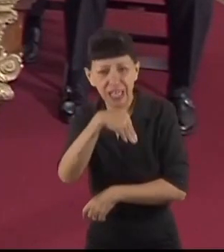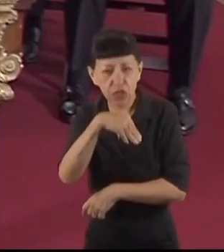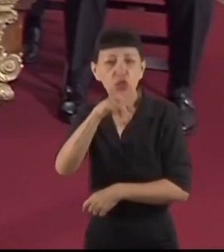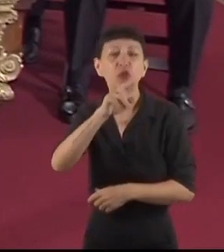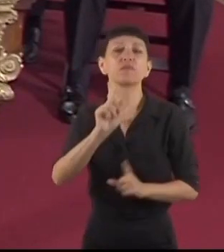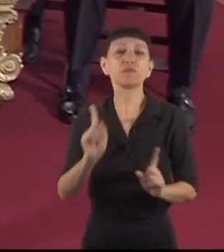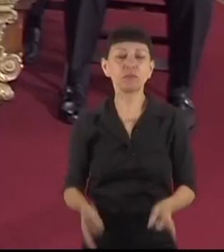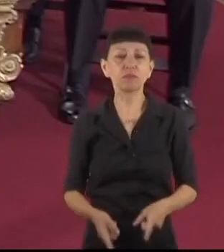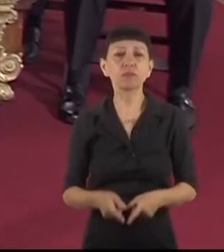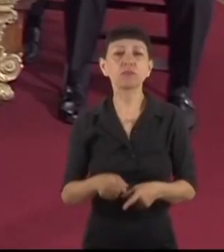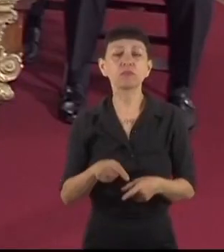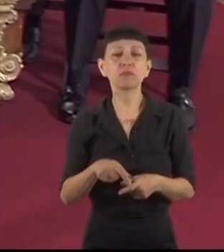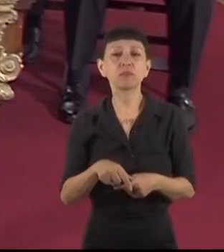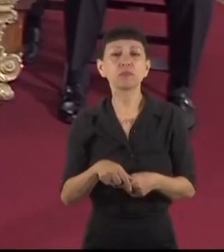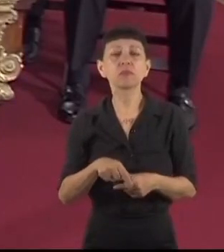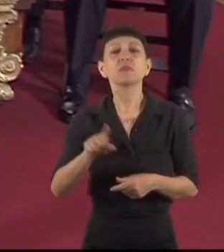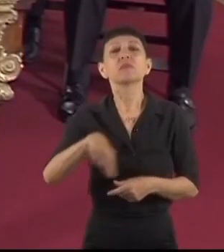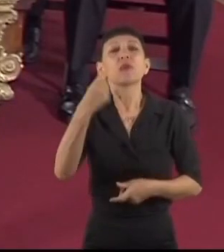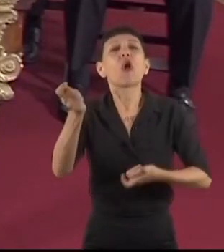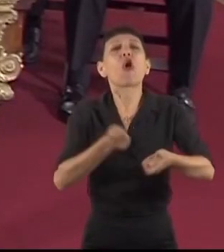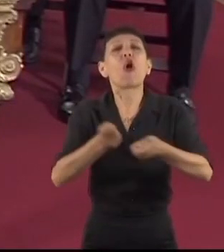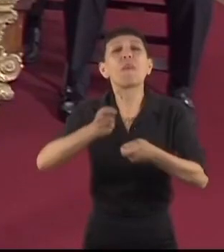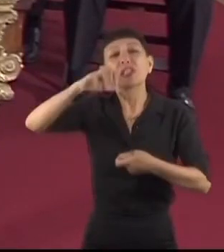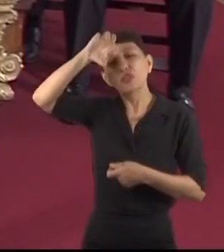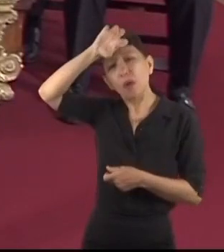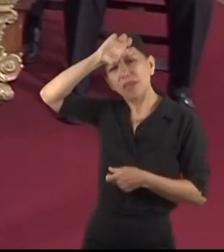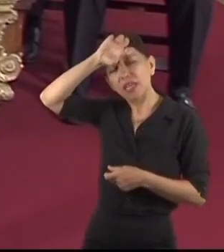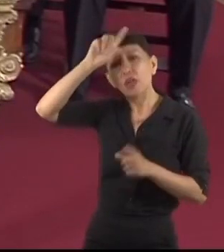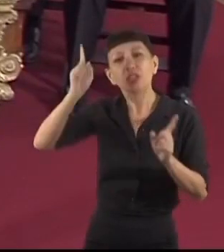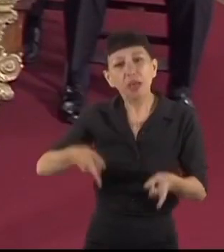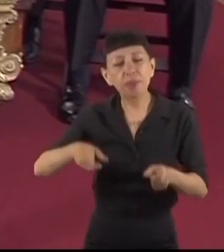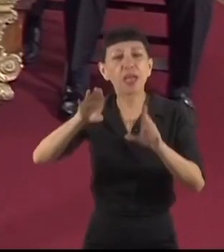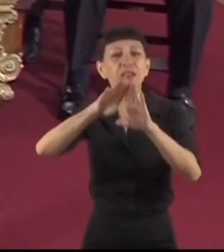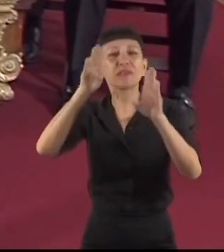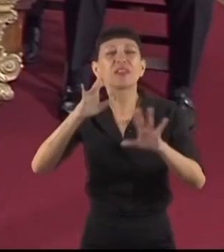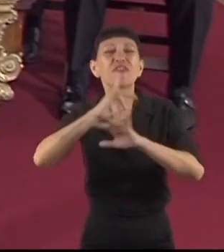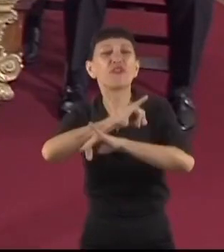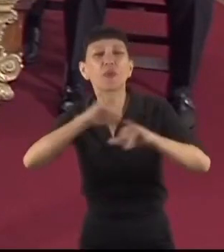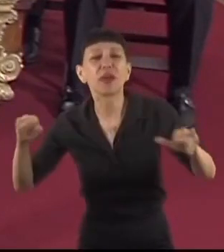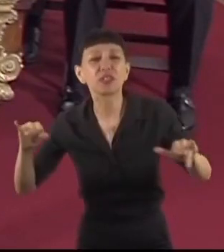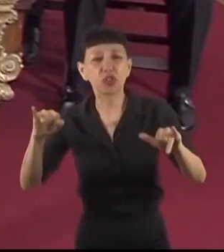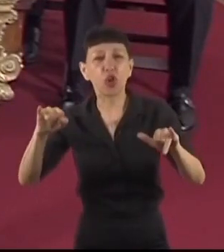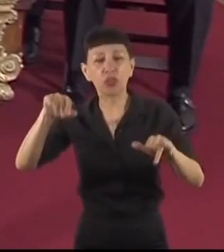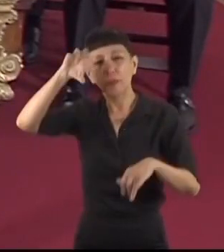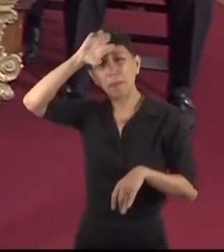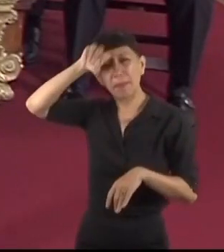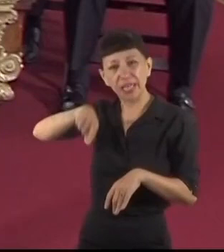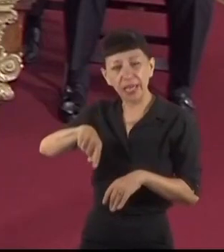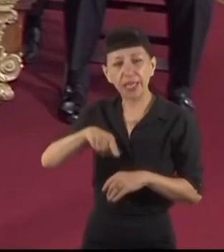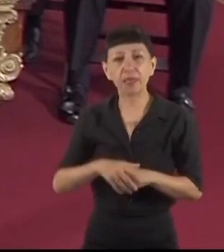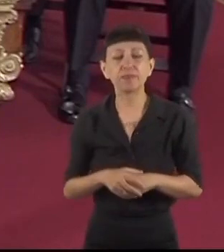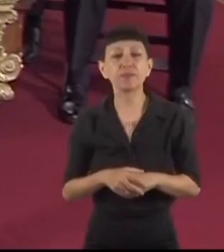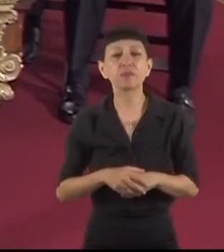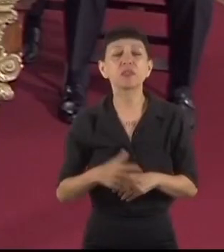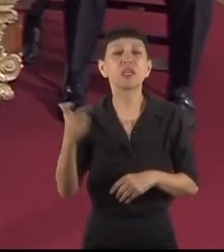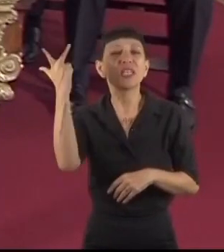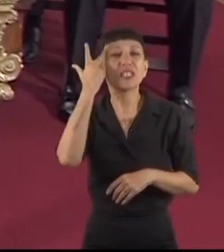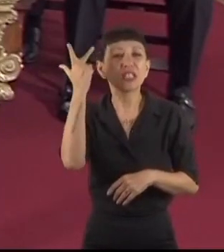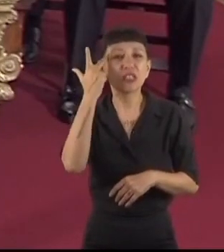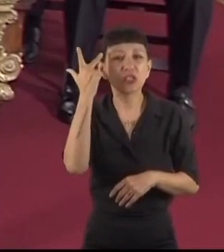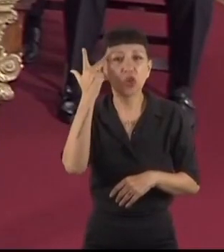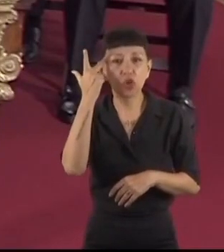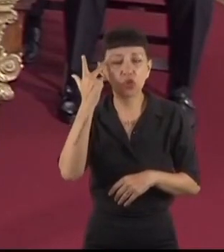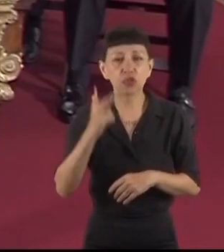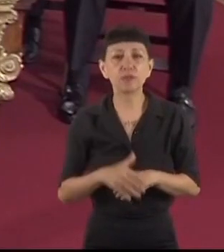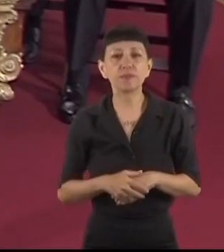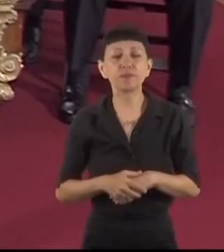del Sistema Nacional de comercio minero y el banco de información minera 18 autorización para la sesión del paquete